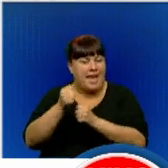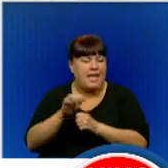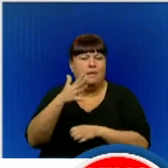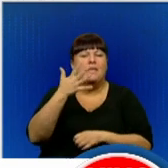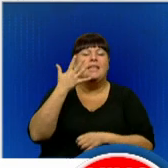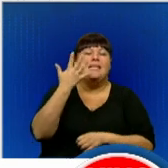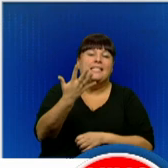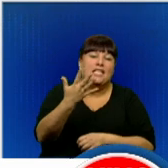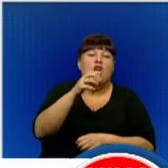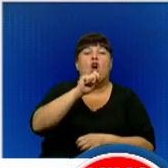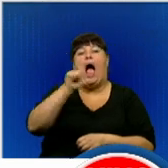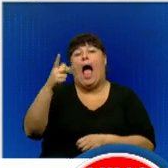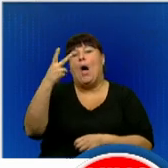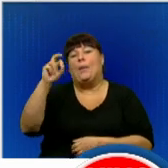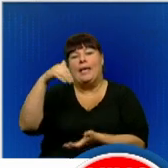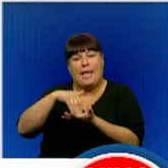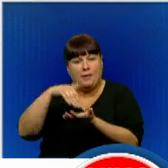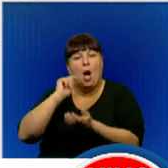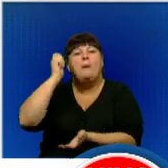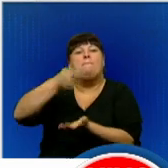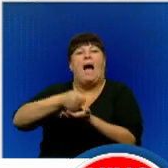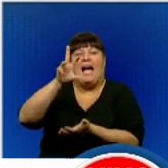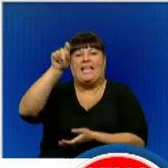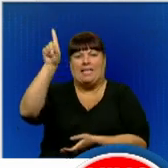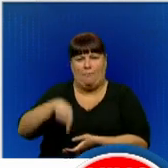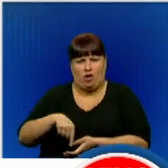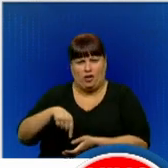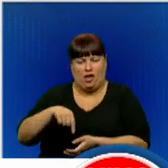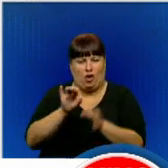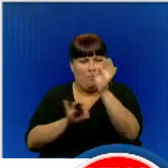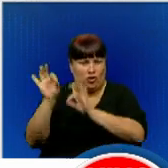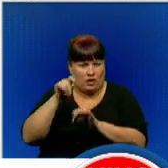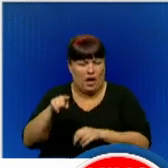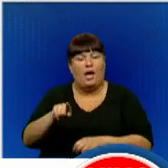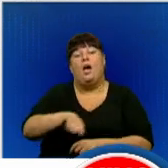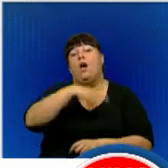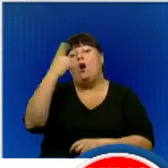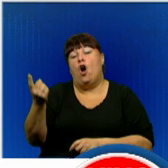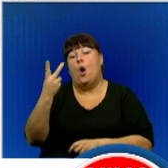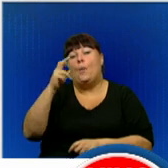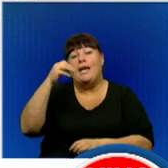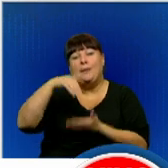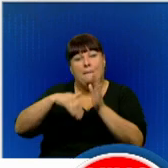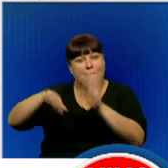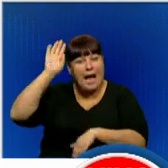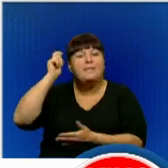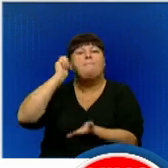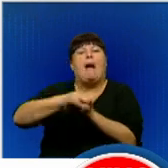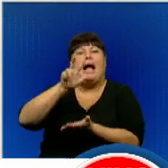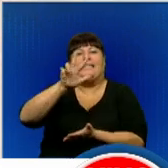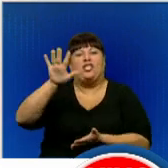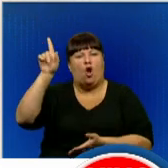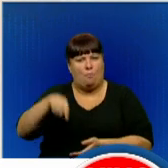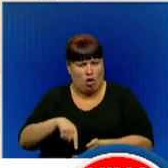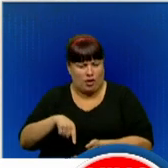5 y 20 millones van a pagar un 30% y por encima de los 20 millones van a pagar un 35 por ciento